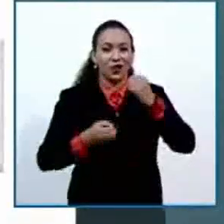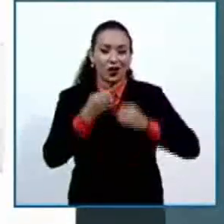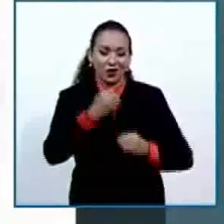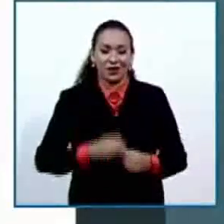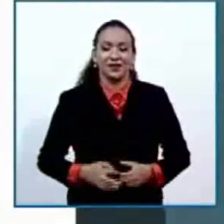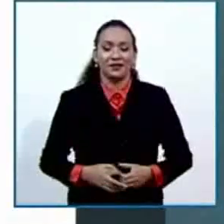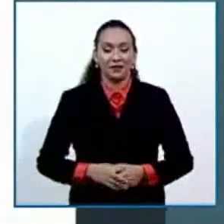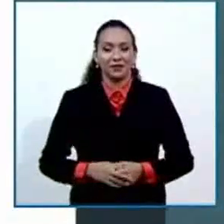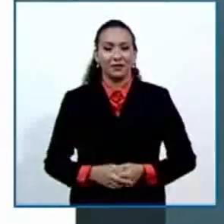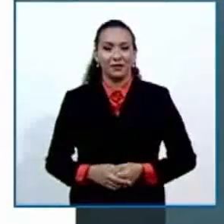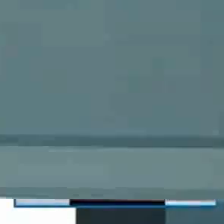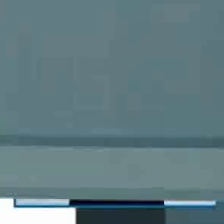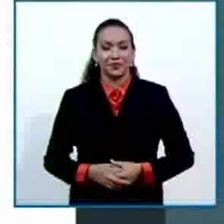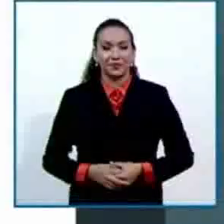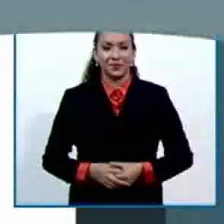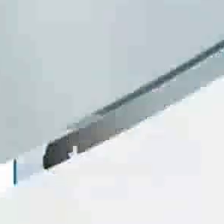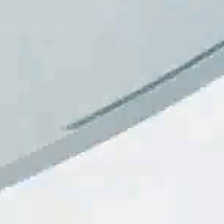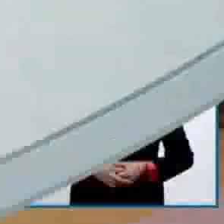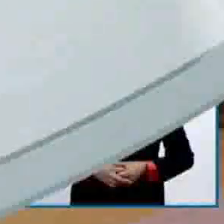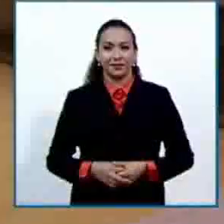Judicial.